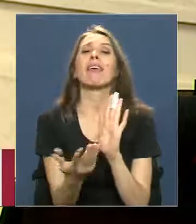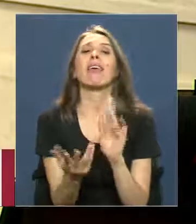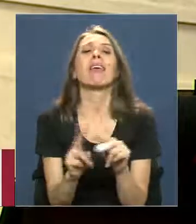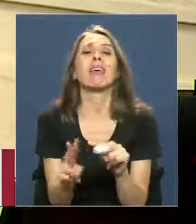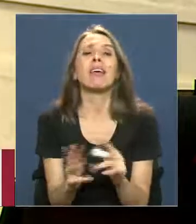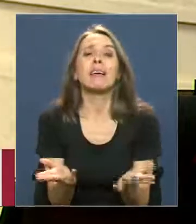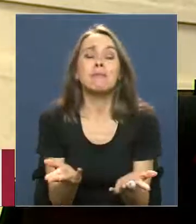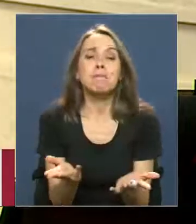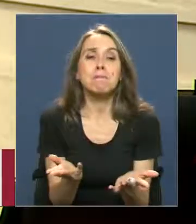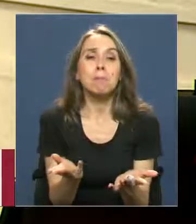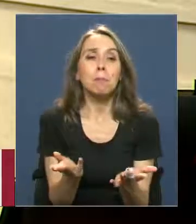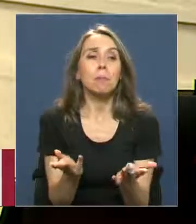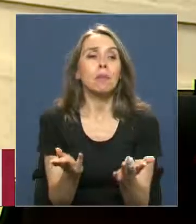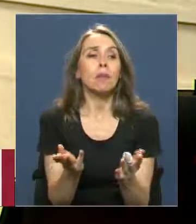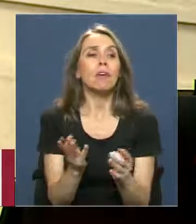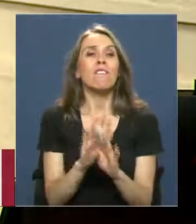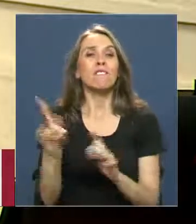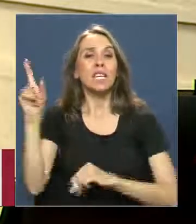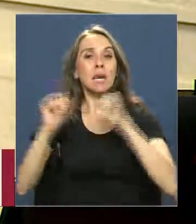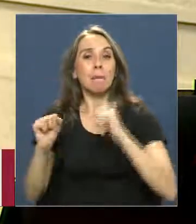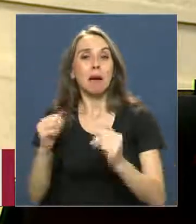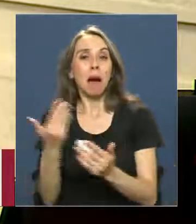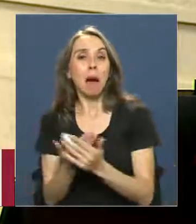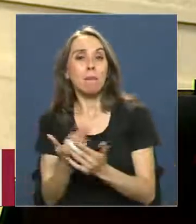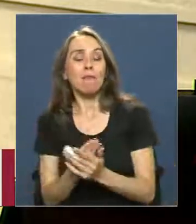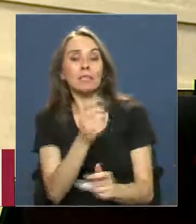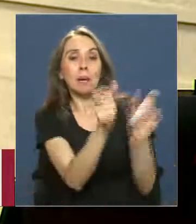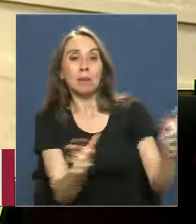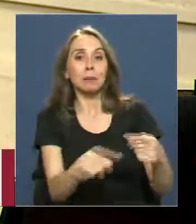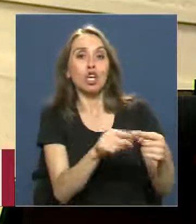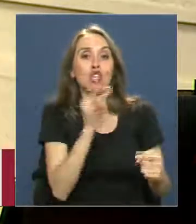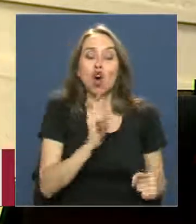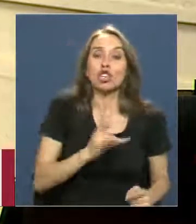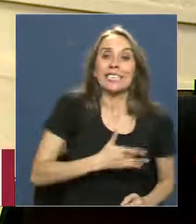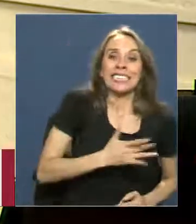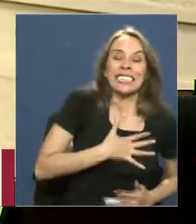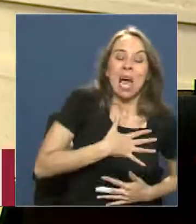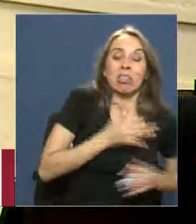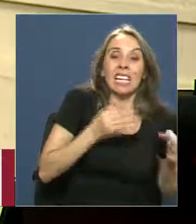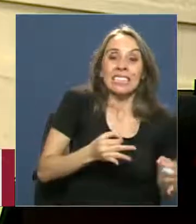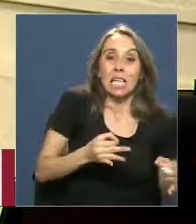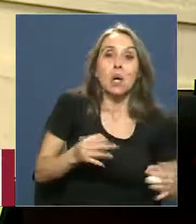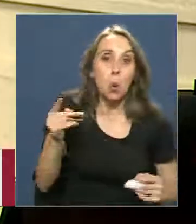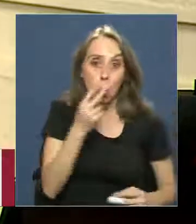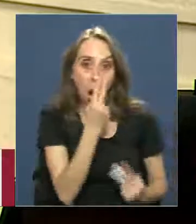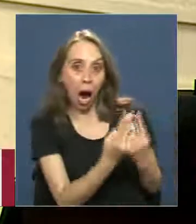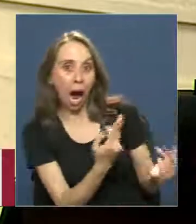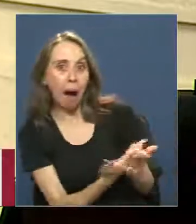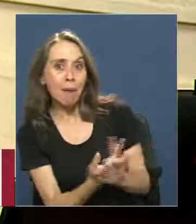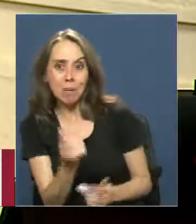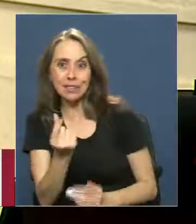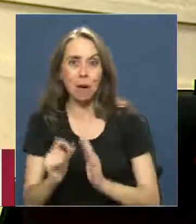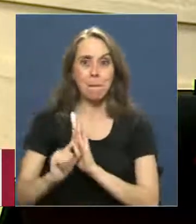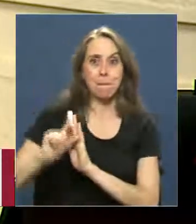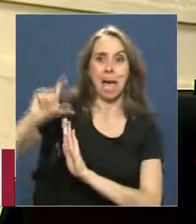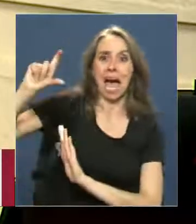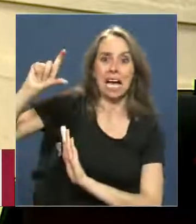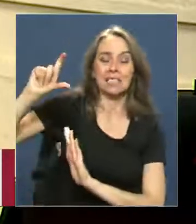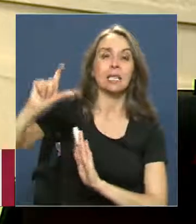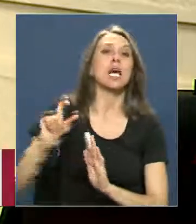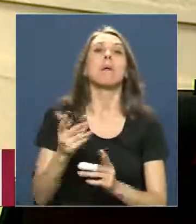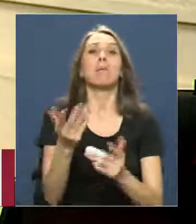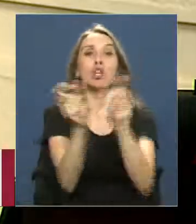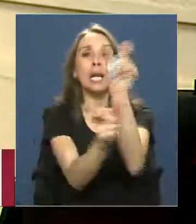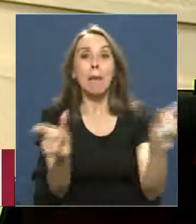hacer que se deje de especular con la inseguridad social. Lo que provoca finalmente un sistema sanitario subordinado al mercado es